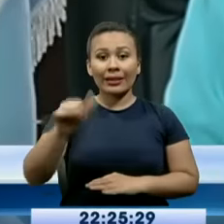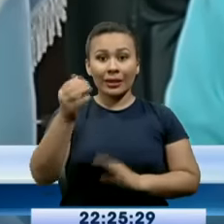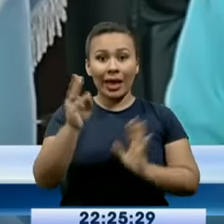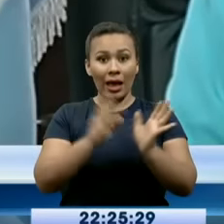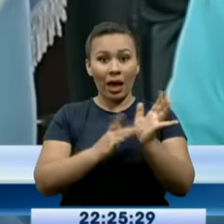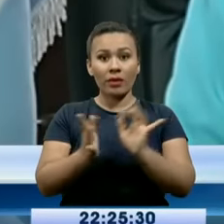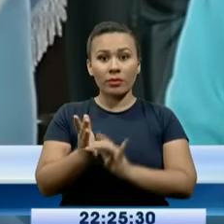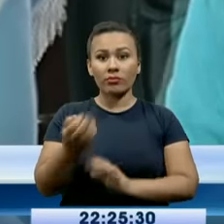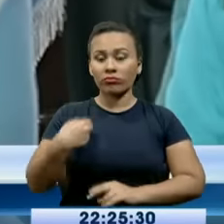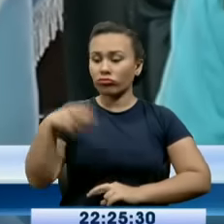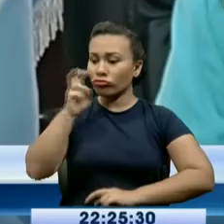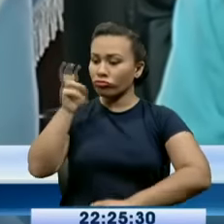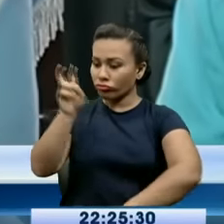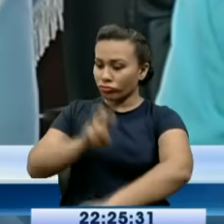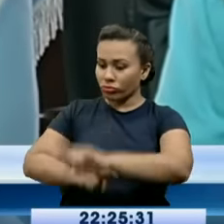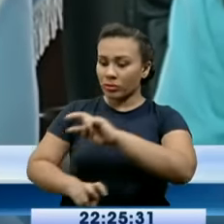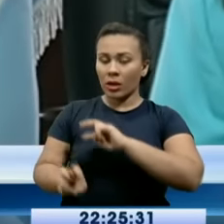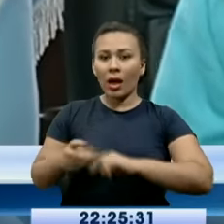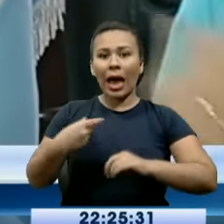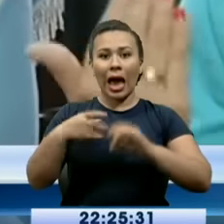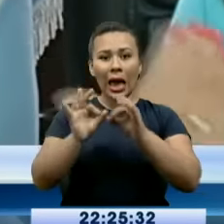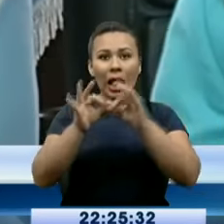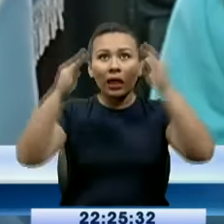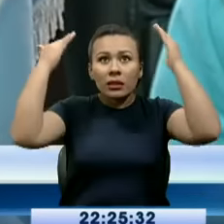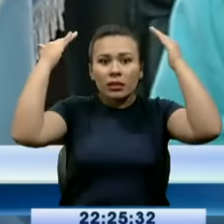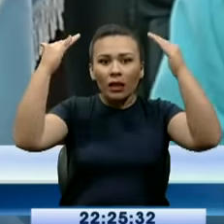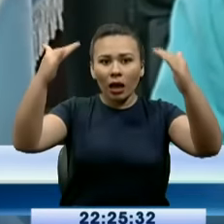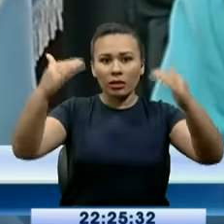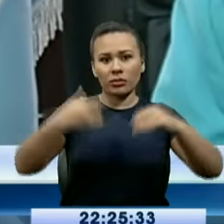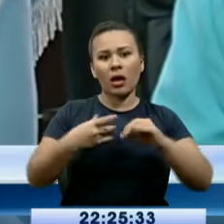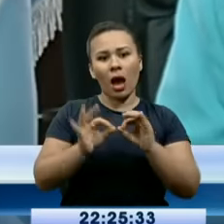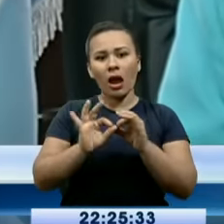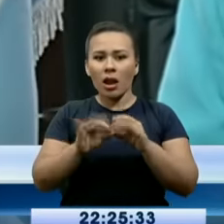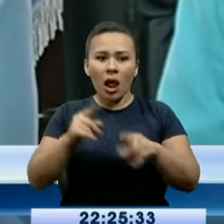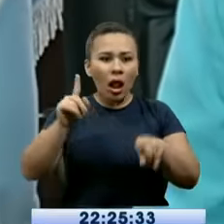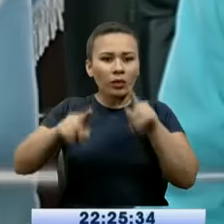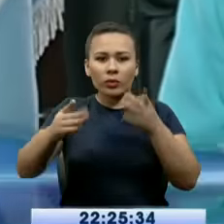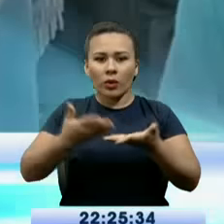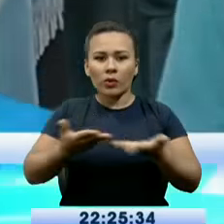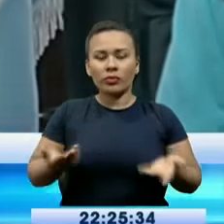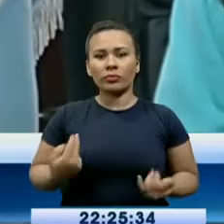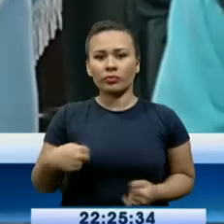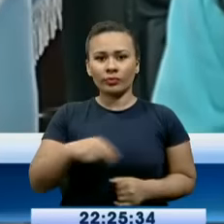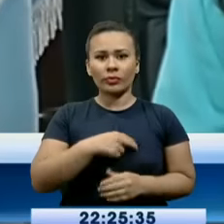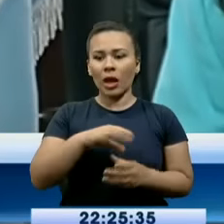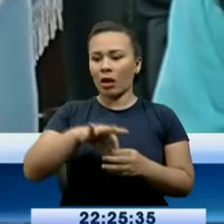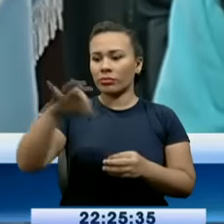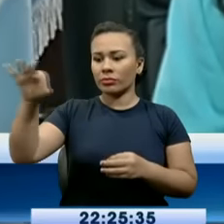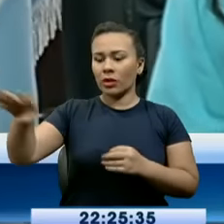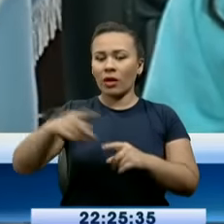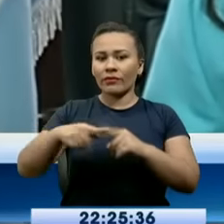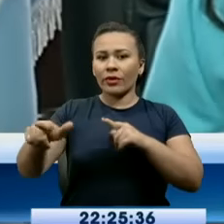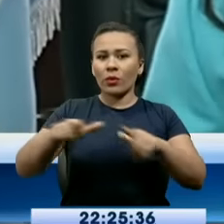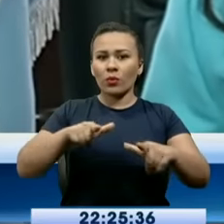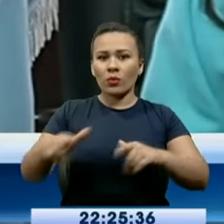hicieron evaluación, que había que arreglar o techos o algo que seguramente se zafó, fueron trasladados a otras áreas y se